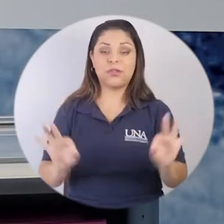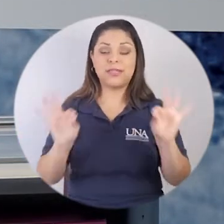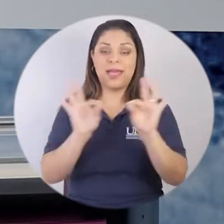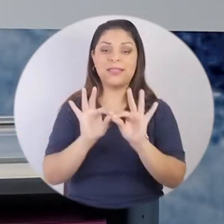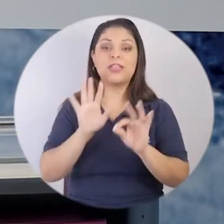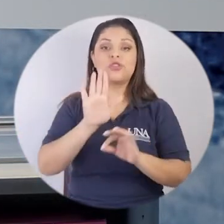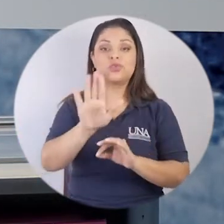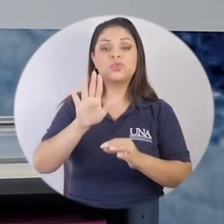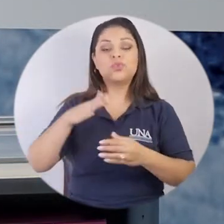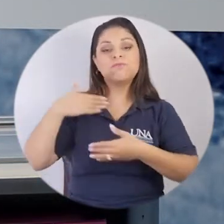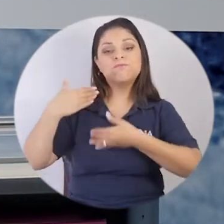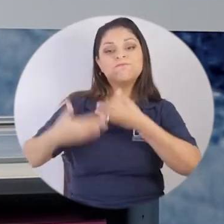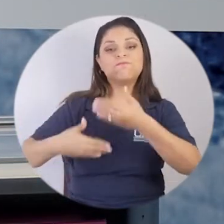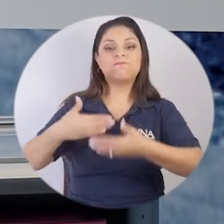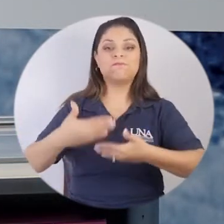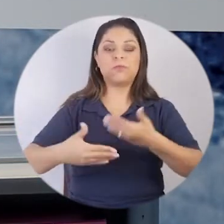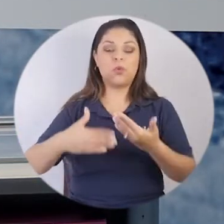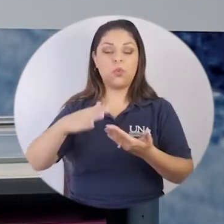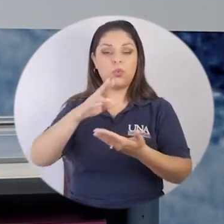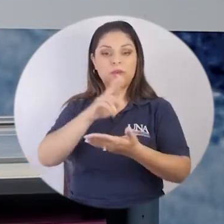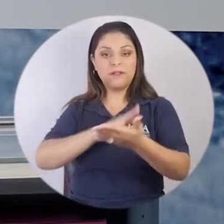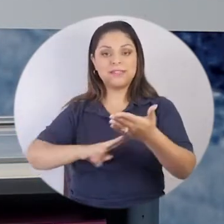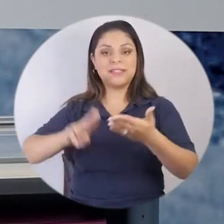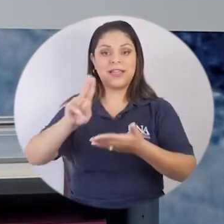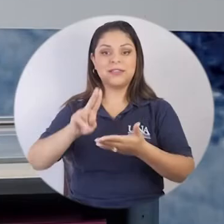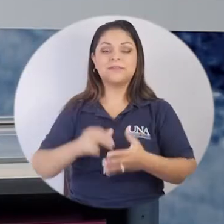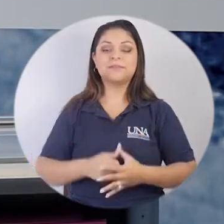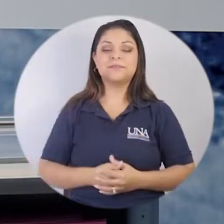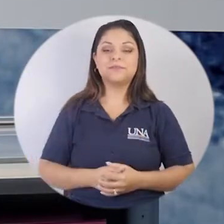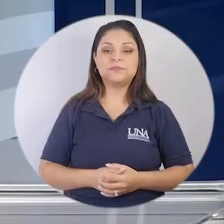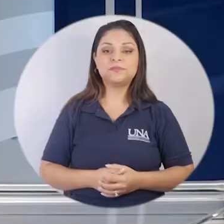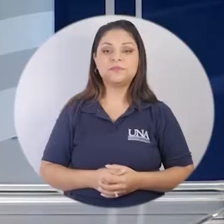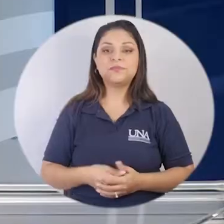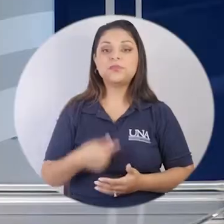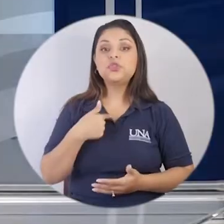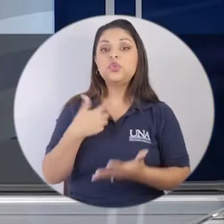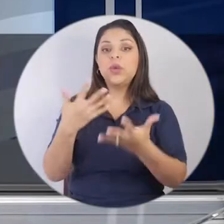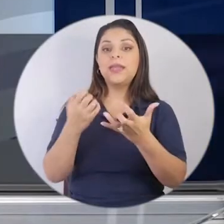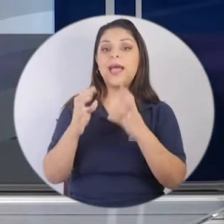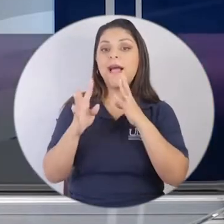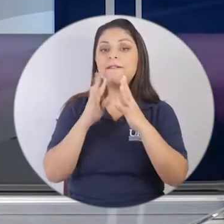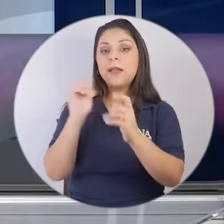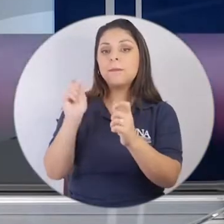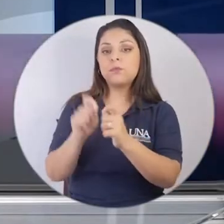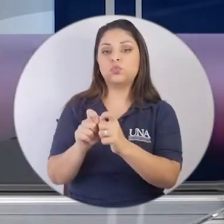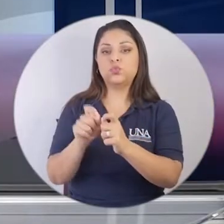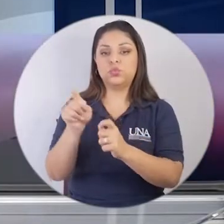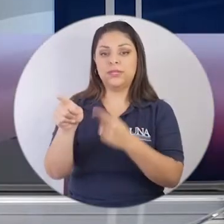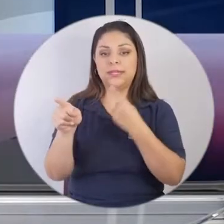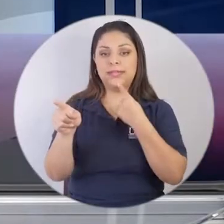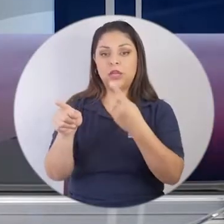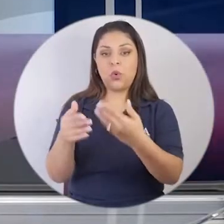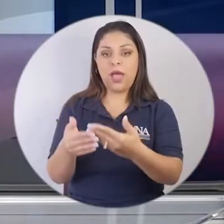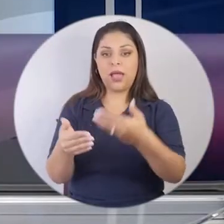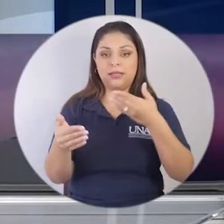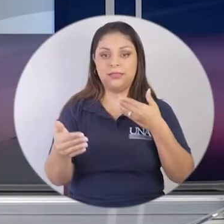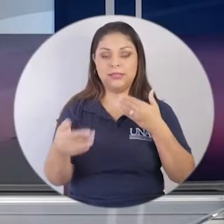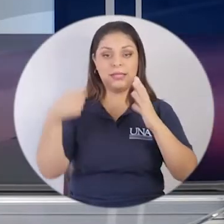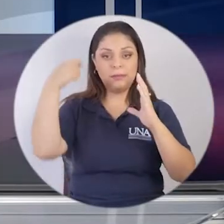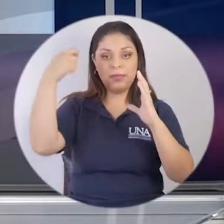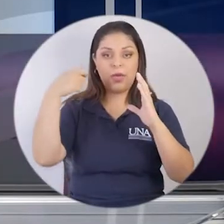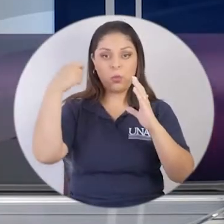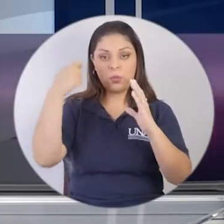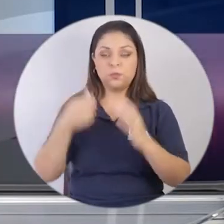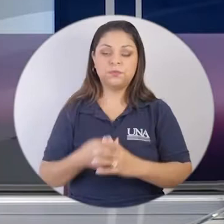también muy importante de esa formación universitaria. Quería detenerme en el punto que usted mencionaba antes del